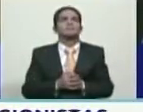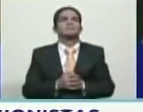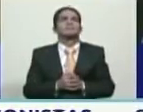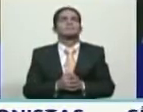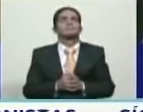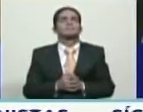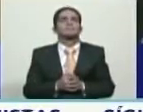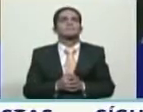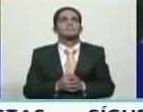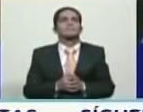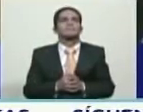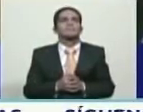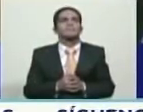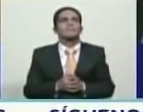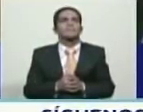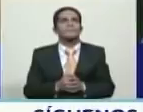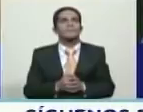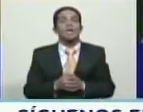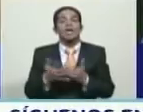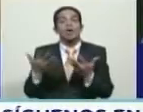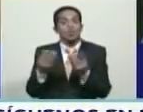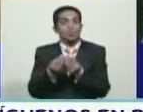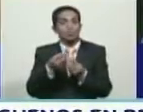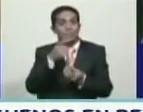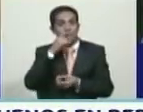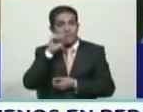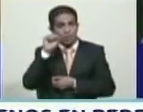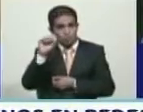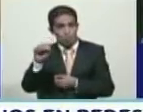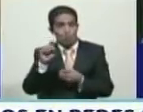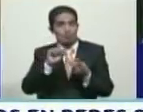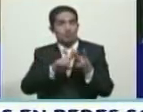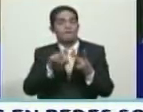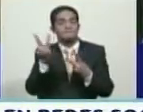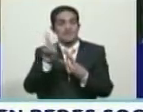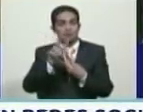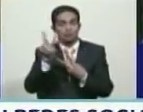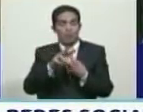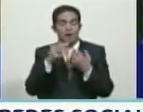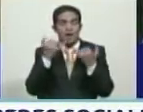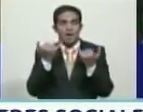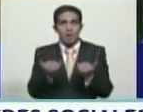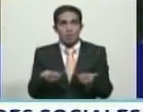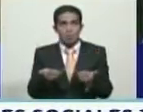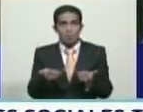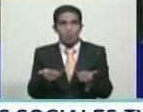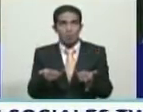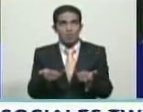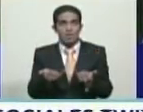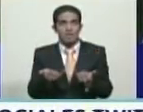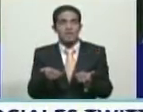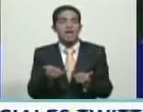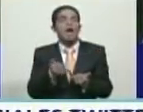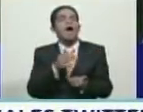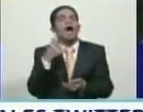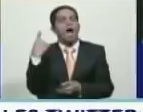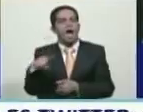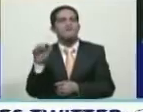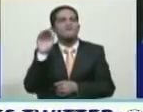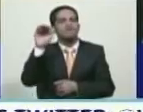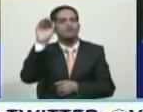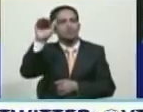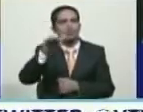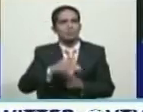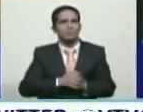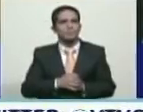Y con Nicolás Maduro y Venezuela hoy en día tenemos hoy un